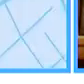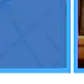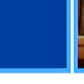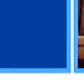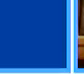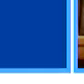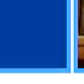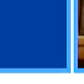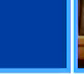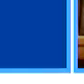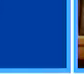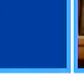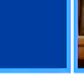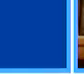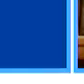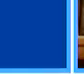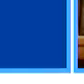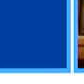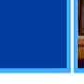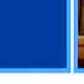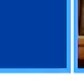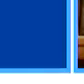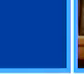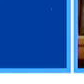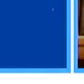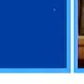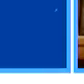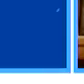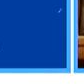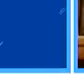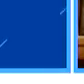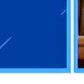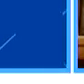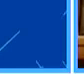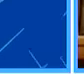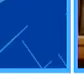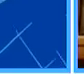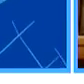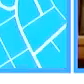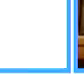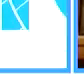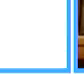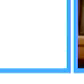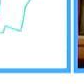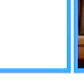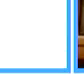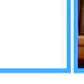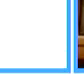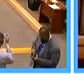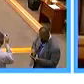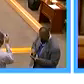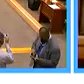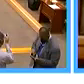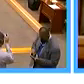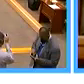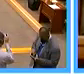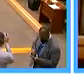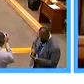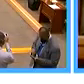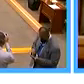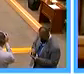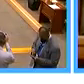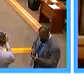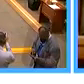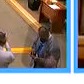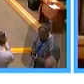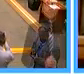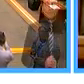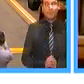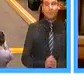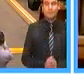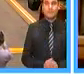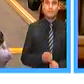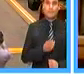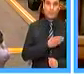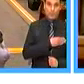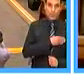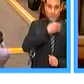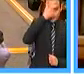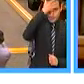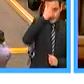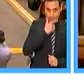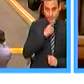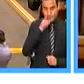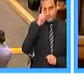votamos 11. Entonces, pues veremos qué va a ocurrir. La Comisión lo votó por unanimidad